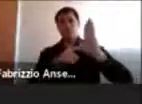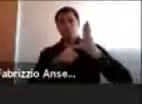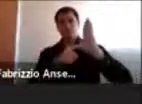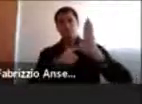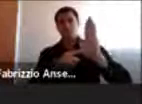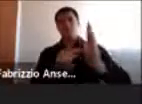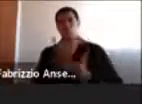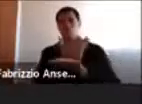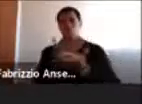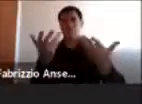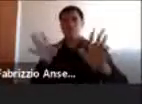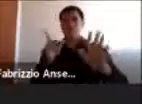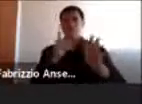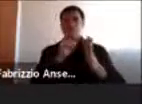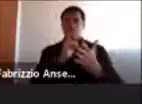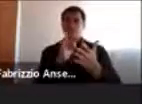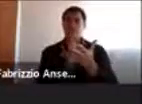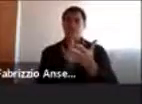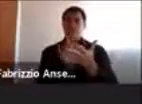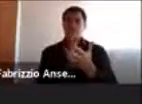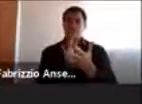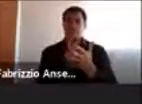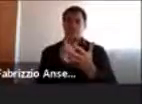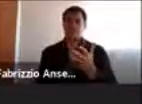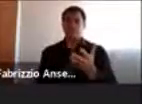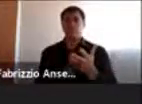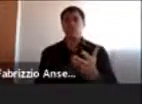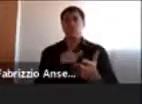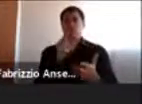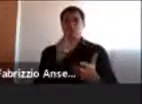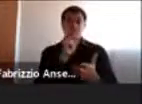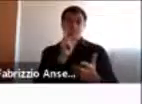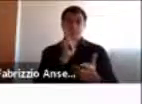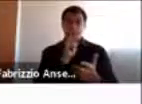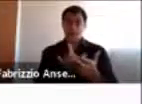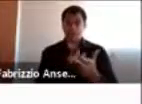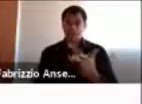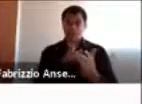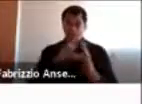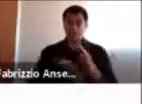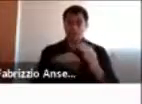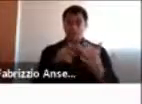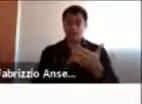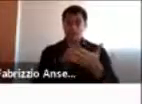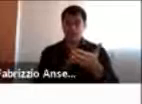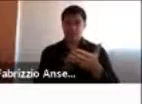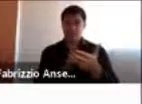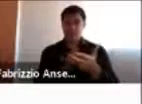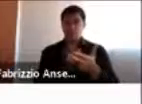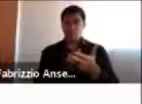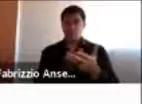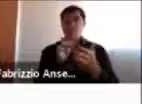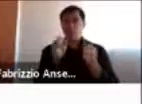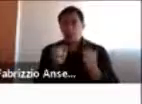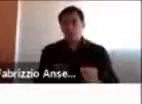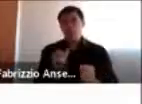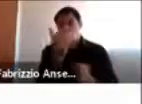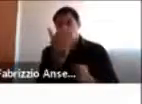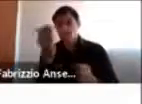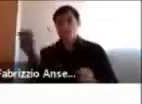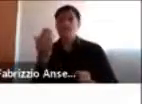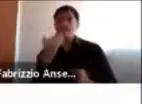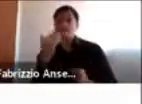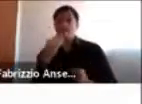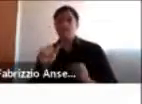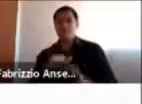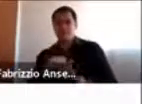aplicación sería muy útil que la abrieran en este momento para que yo les vaya mostrando y navegando en el juego al